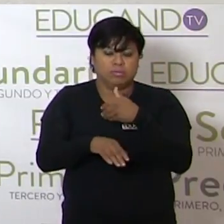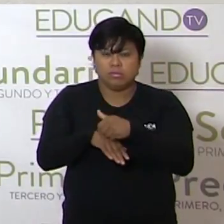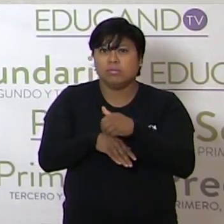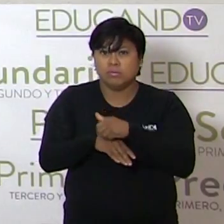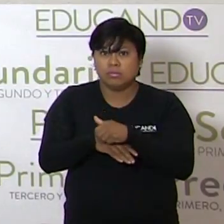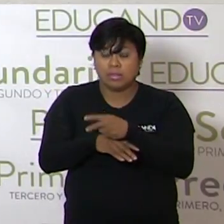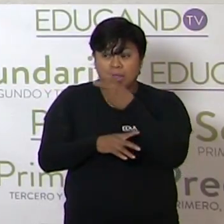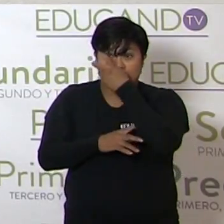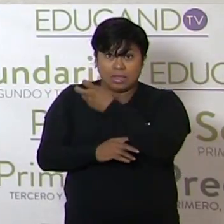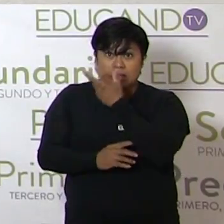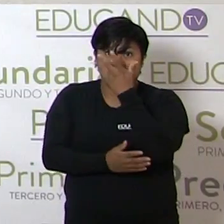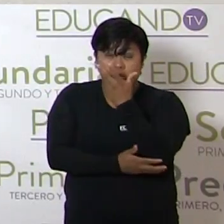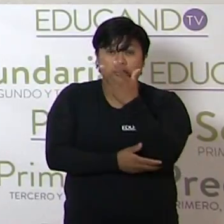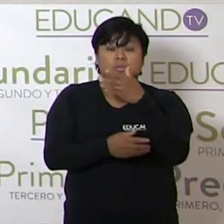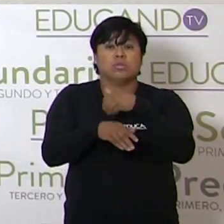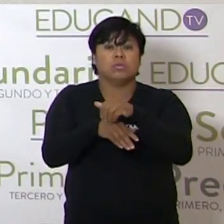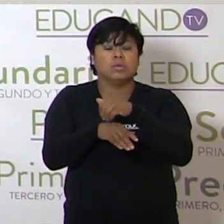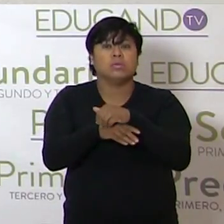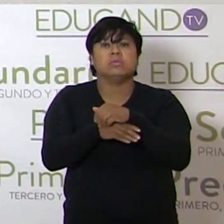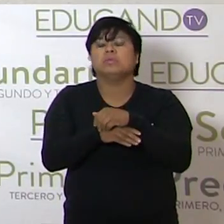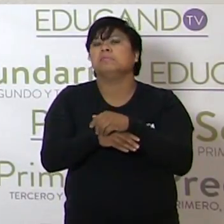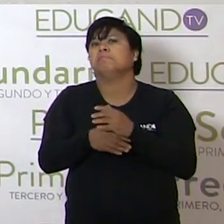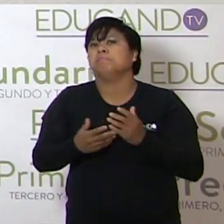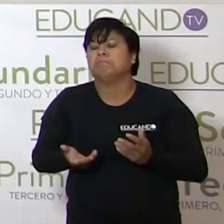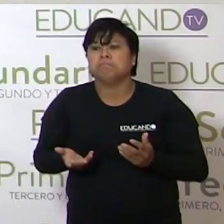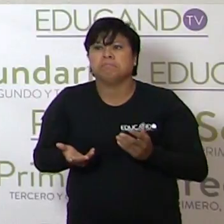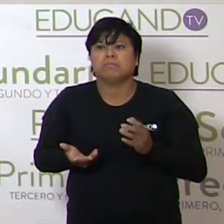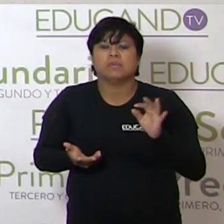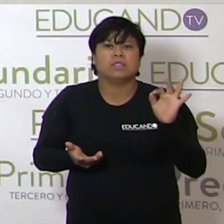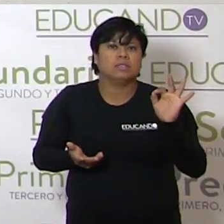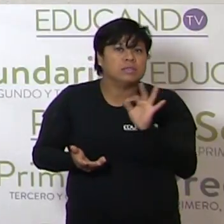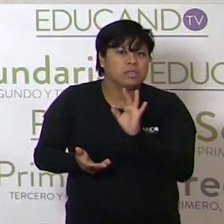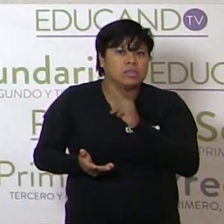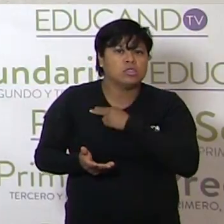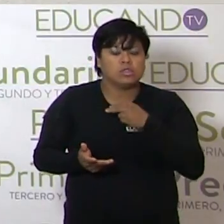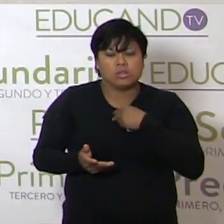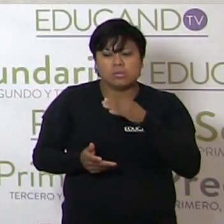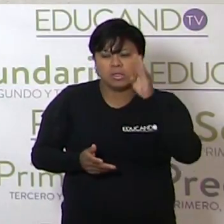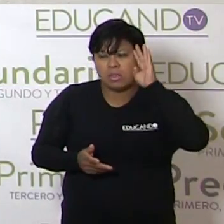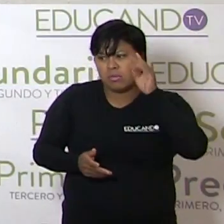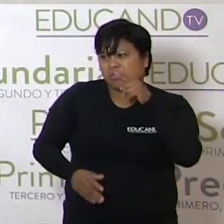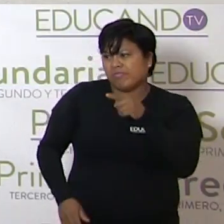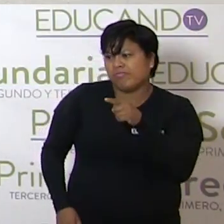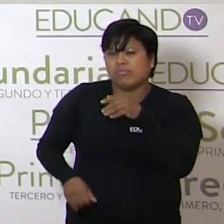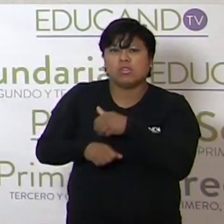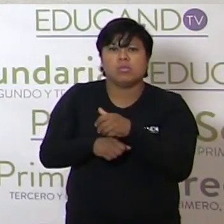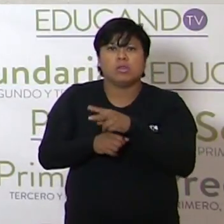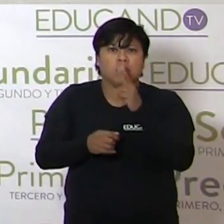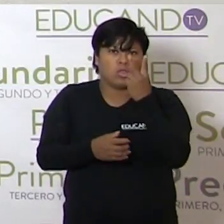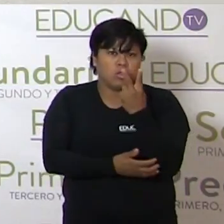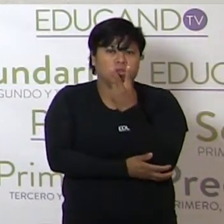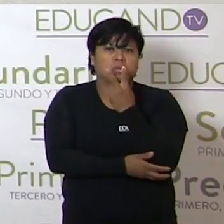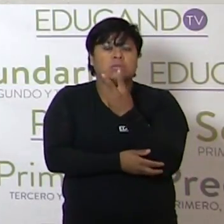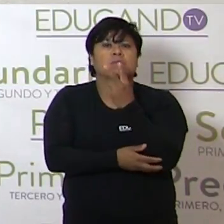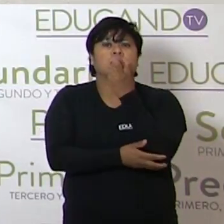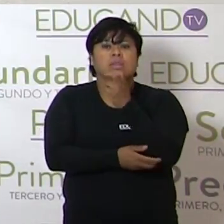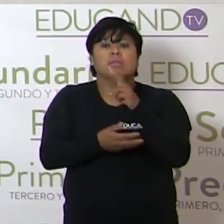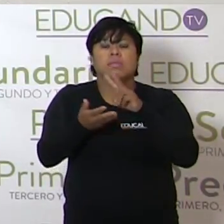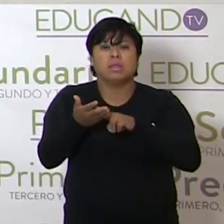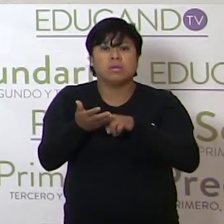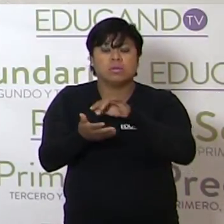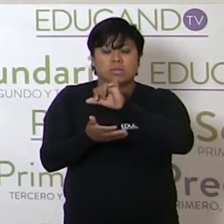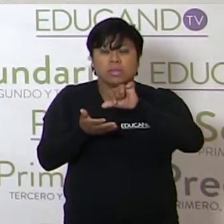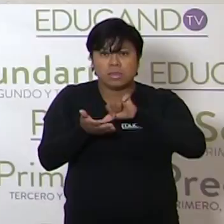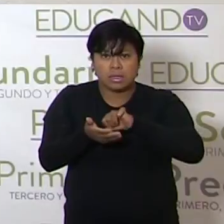En estos 8 elementos, si optamos por el 2, que es el valor central, en este caso